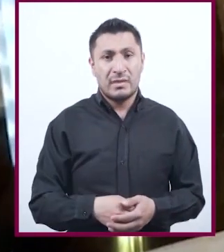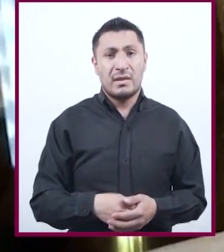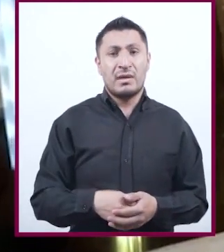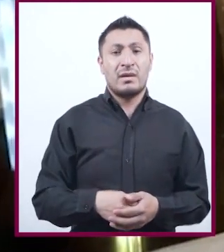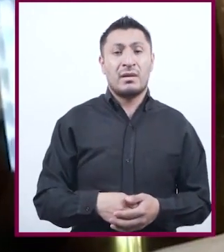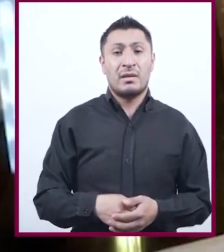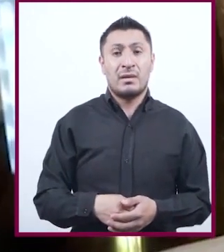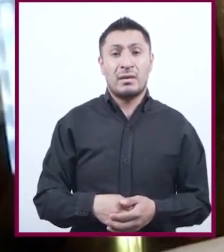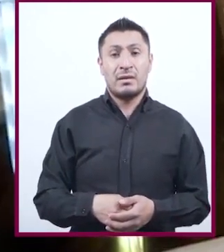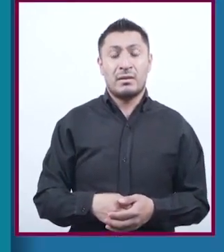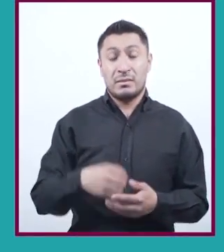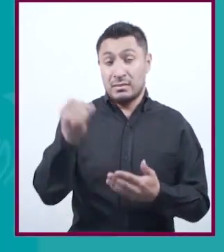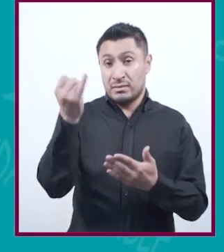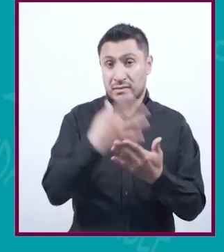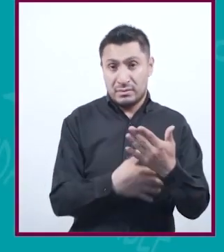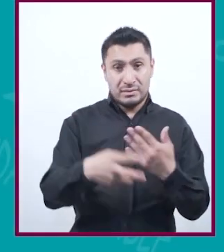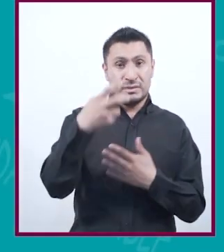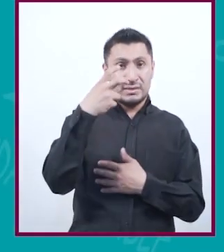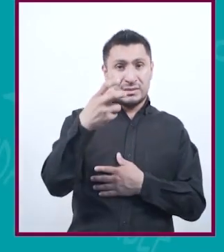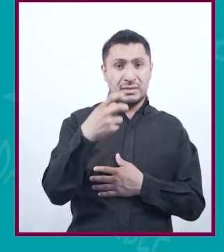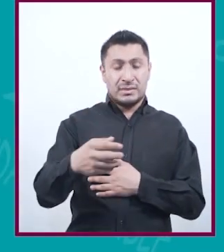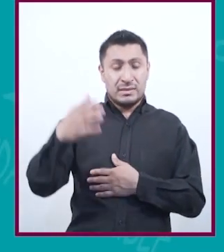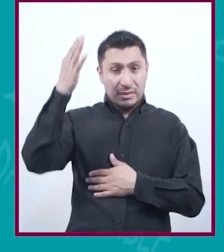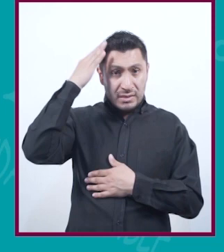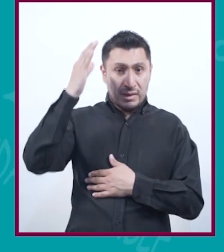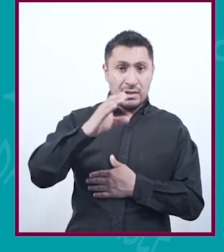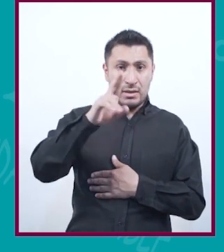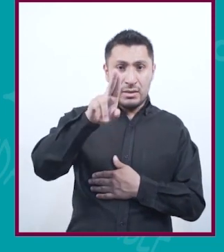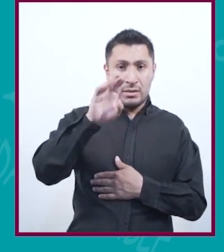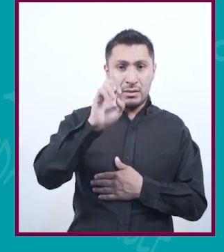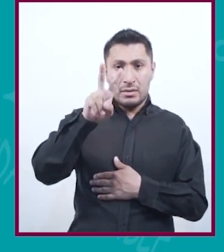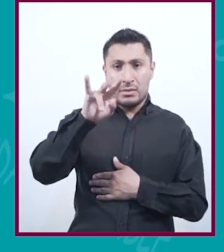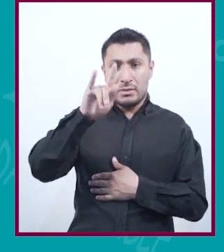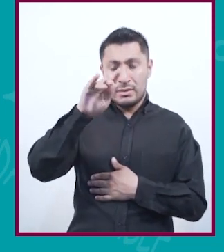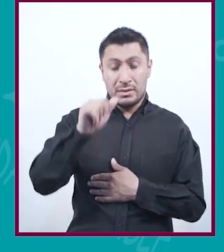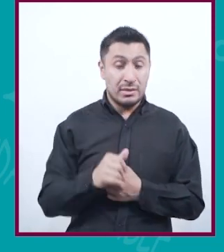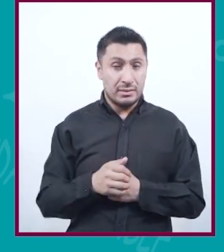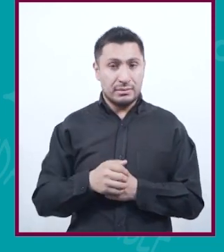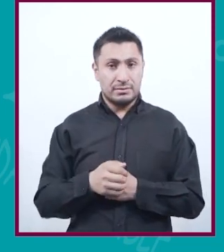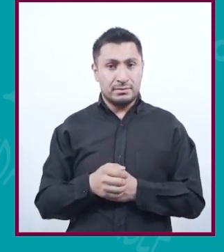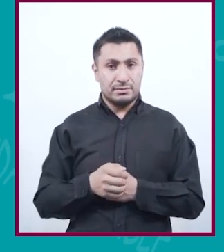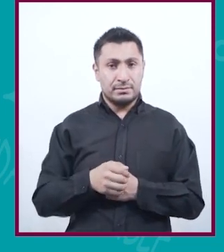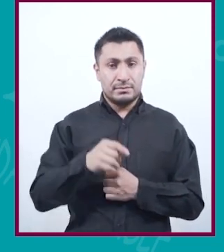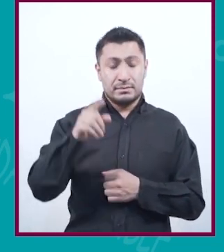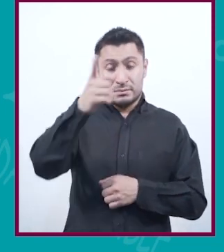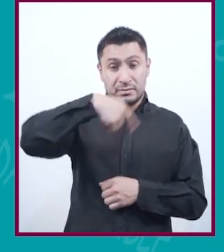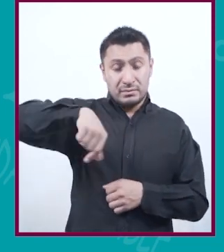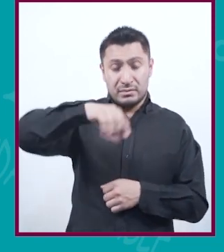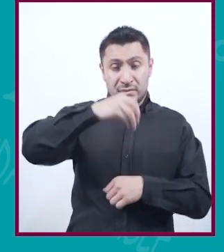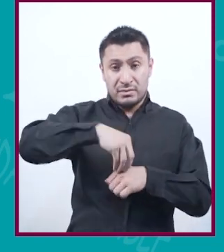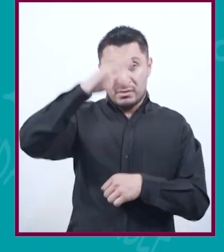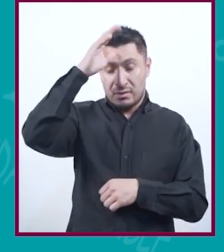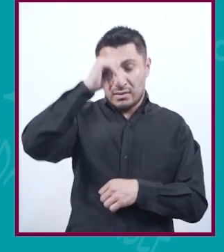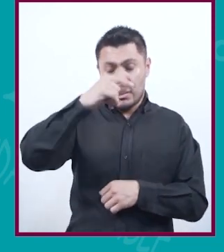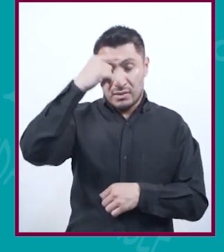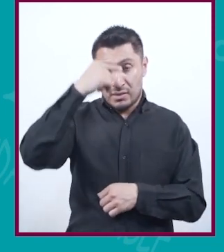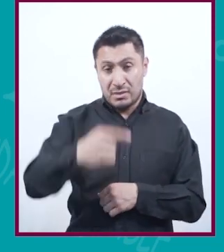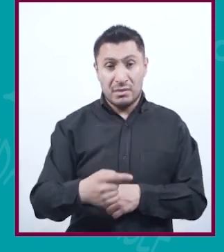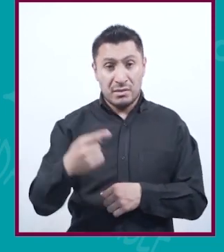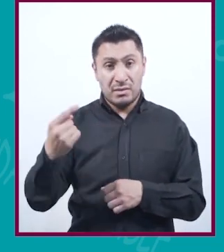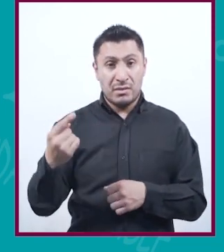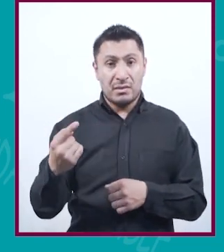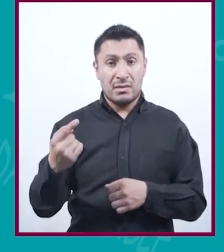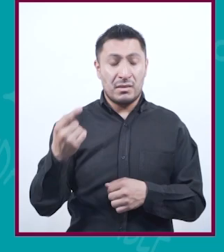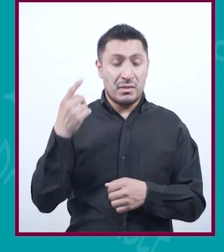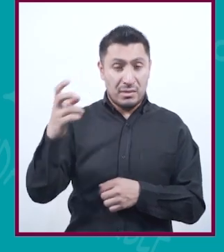del Señor de la Cuevita. ¿De qué manera logran ponerse de acuerdo tantas personas para un acto así de grande? ¿Qué pudiste